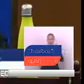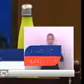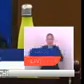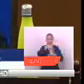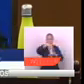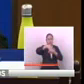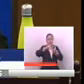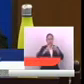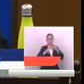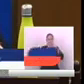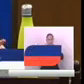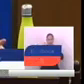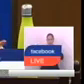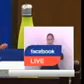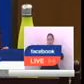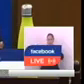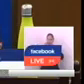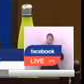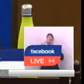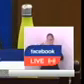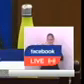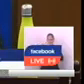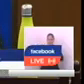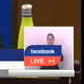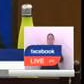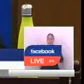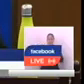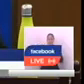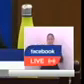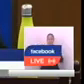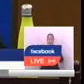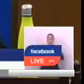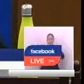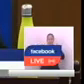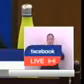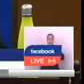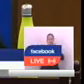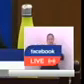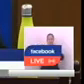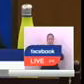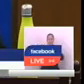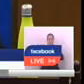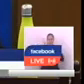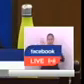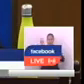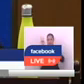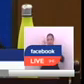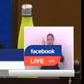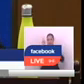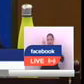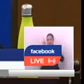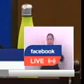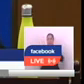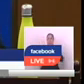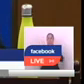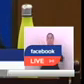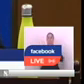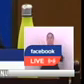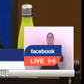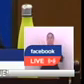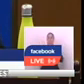Ministerio Público y todos los empleados públicos del área metropolitana de San Salvador, en